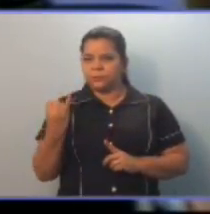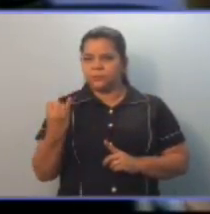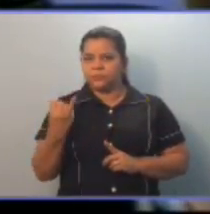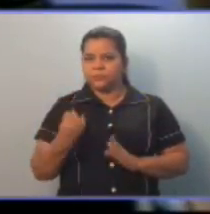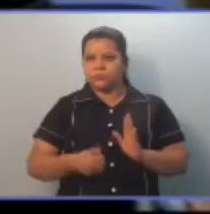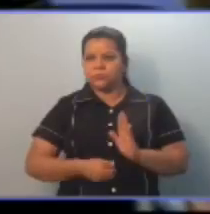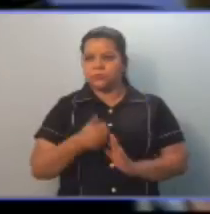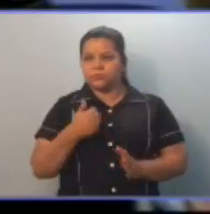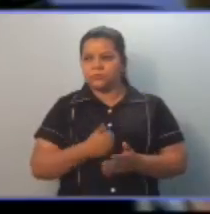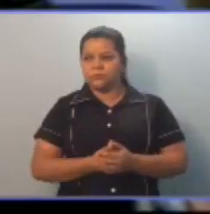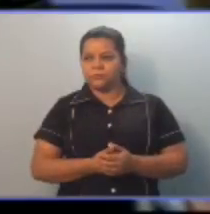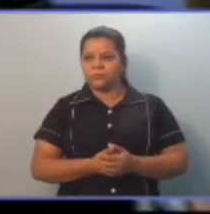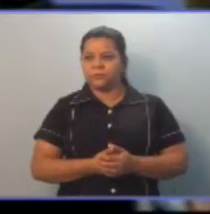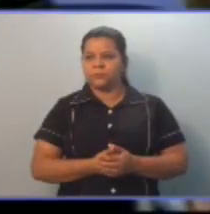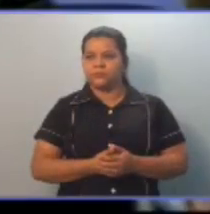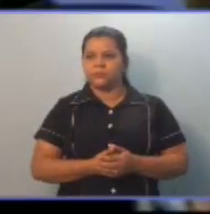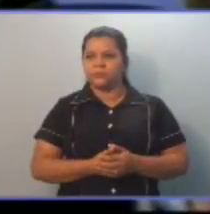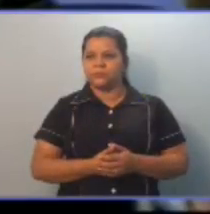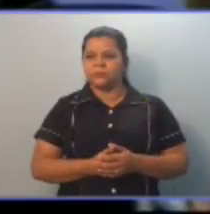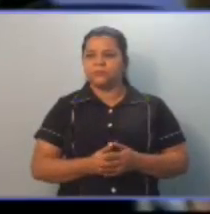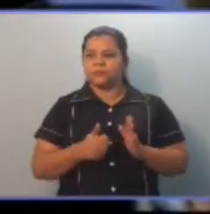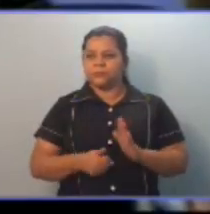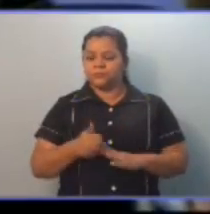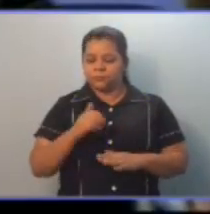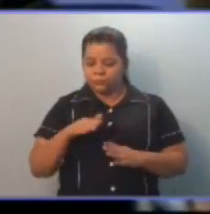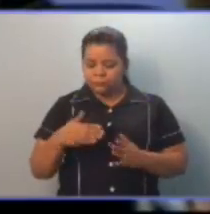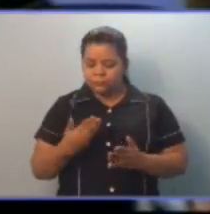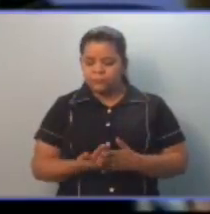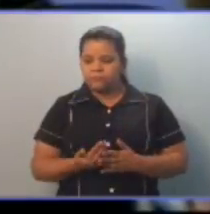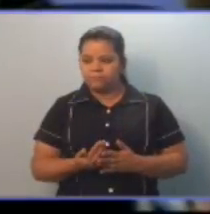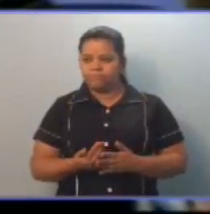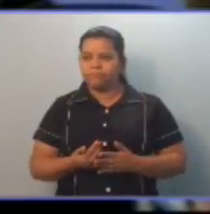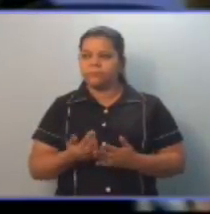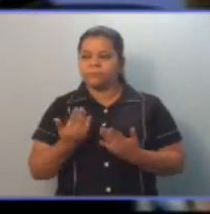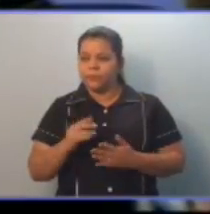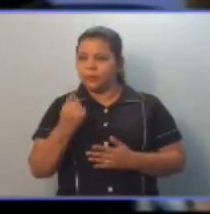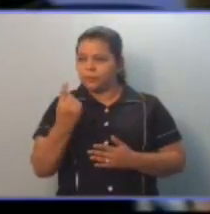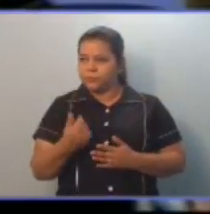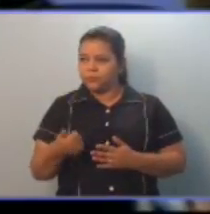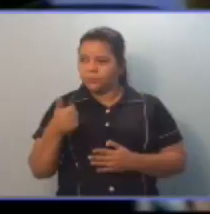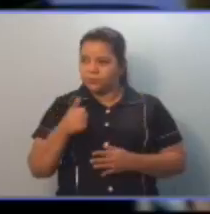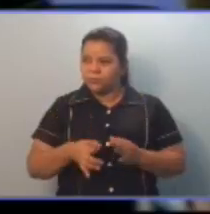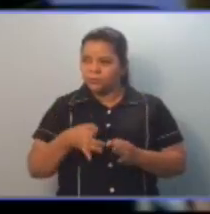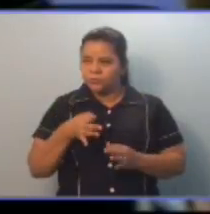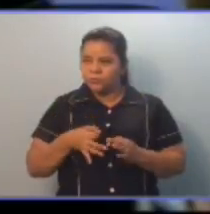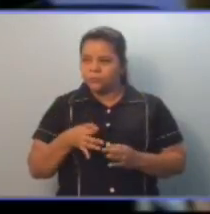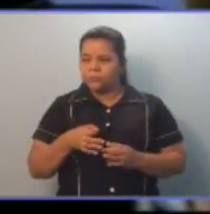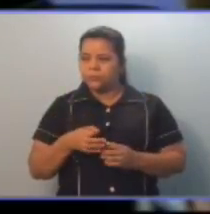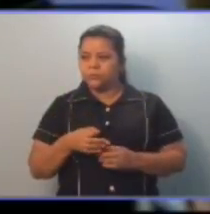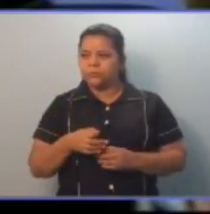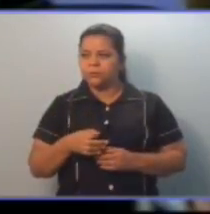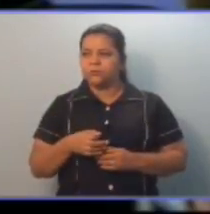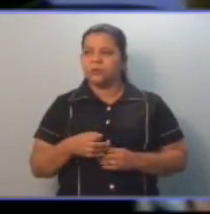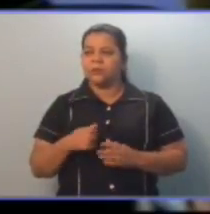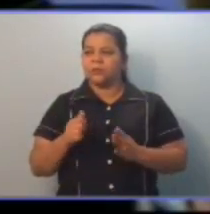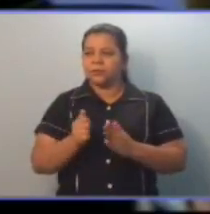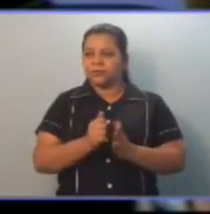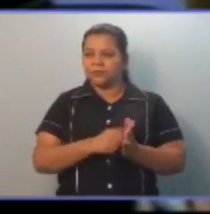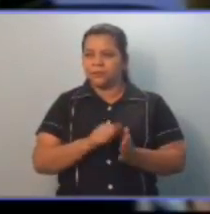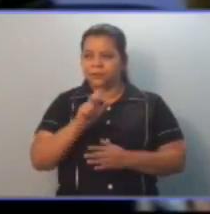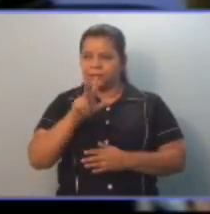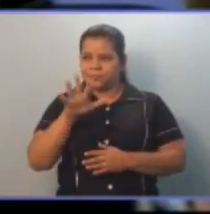La pregunta entonces es el contraste entre los precedentes jurisprudenciales, el artículo